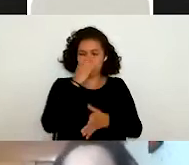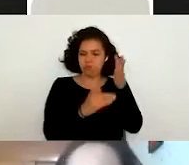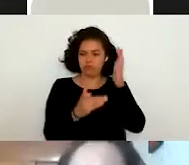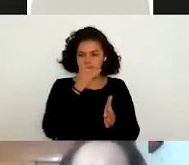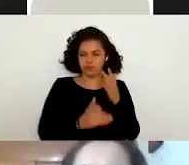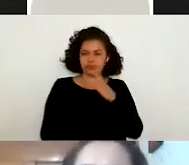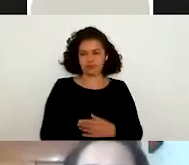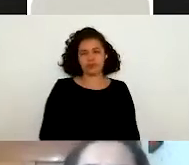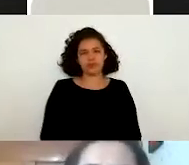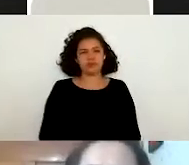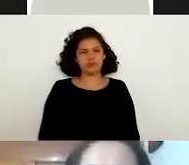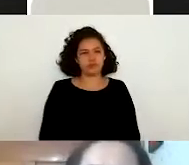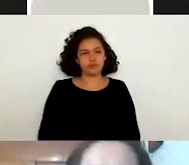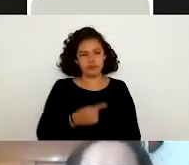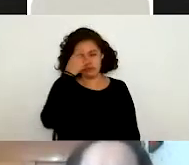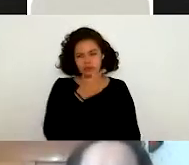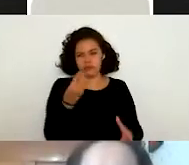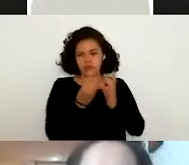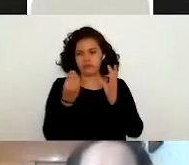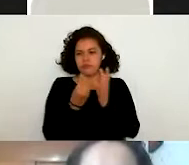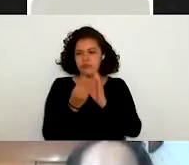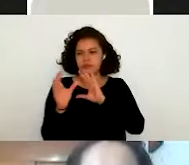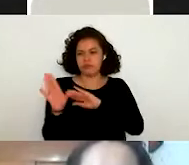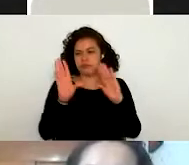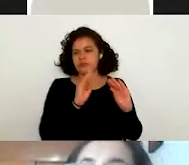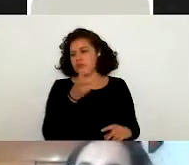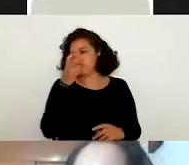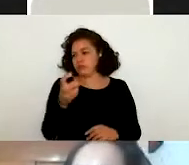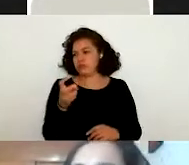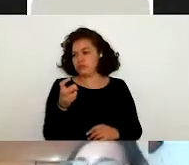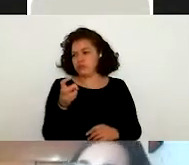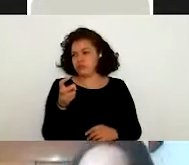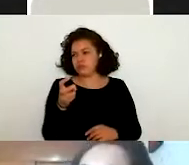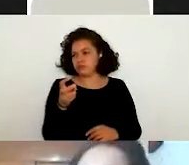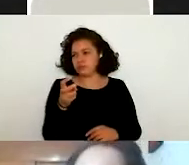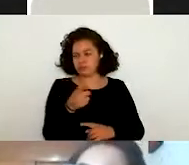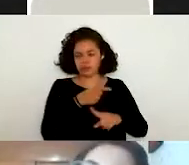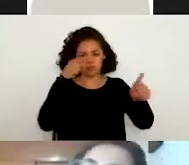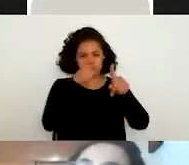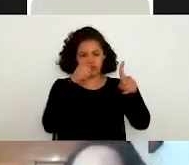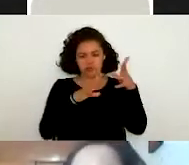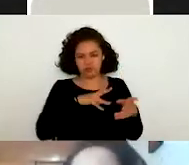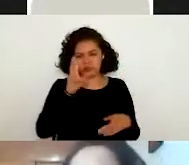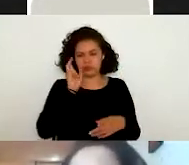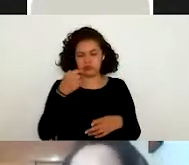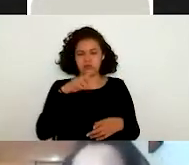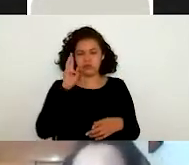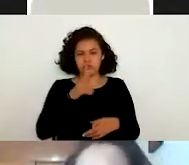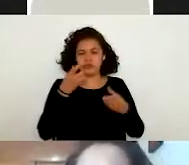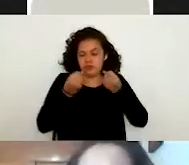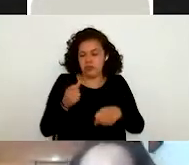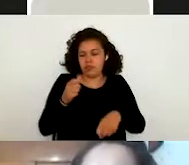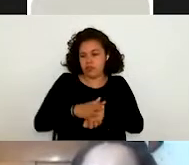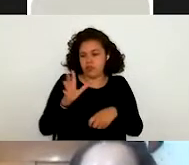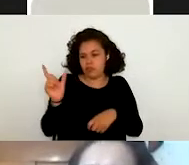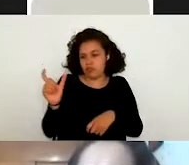pues estas capacitaciones pues tienen esa finalidad, ¿no? Ver cómo puedo fortalecer lo que ya tenemos,